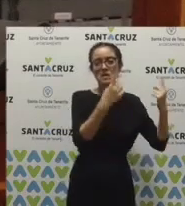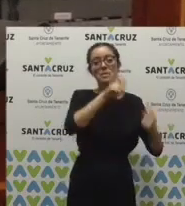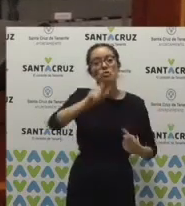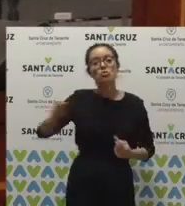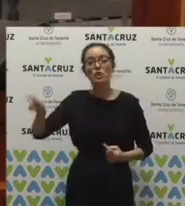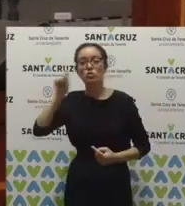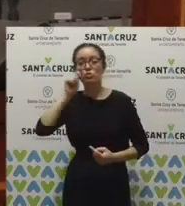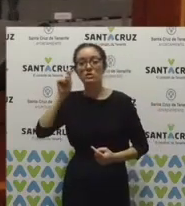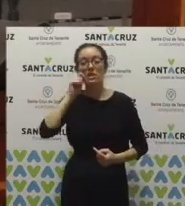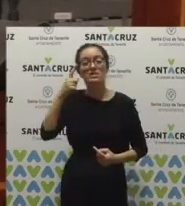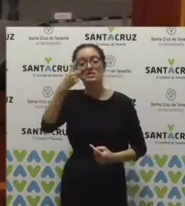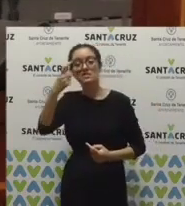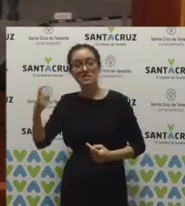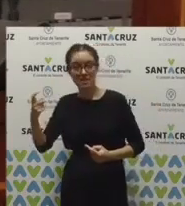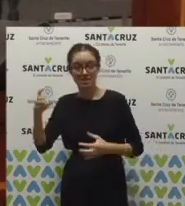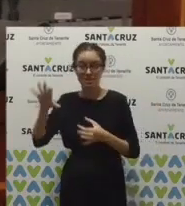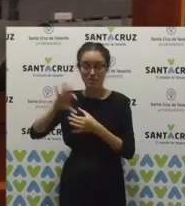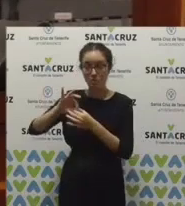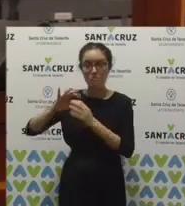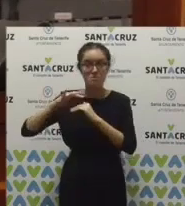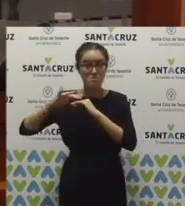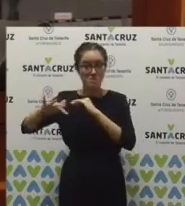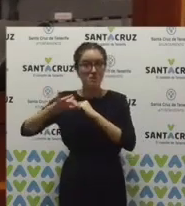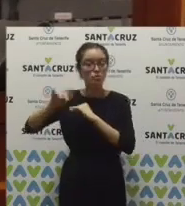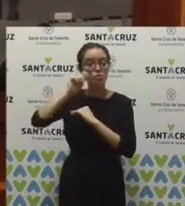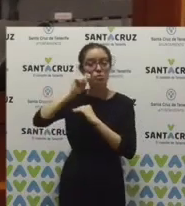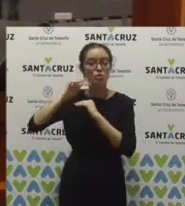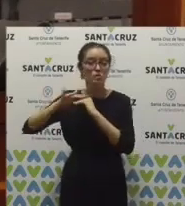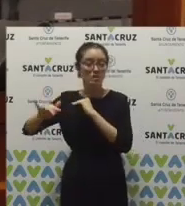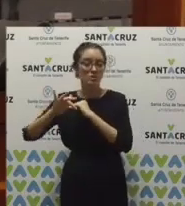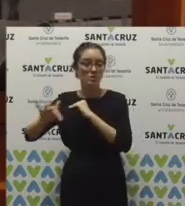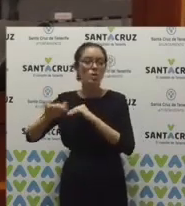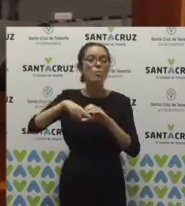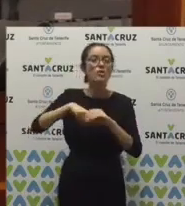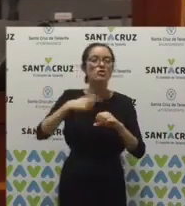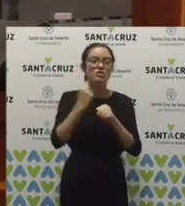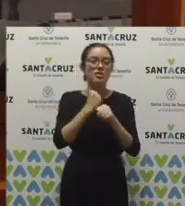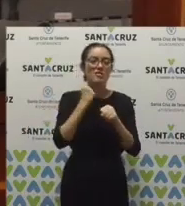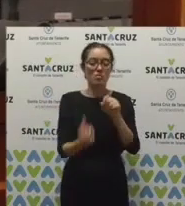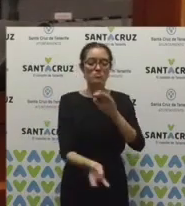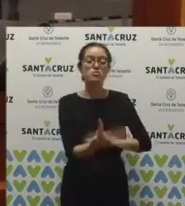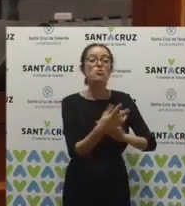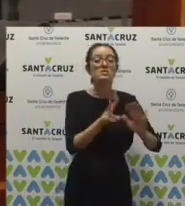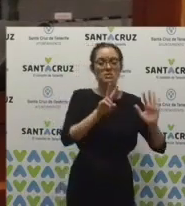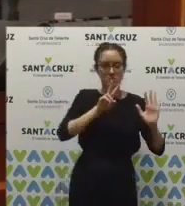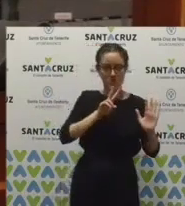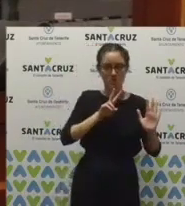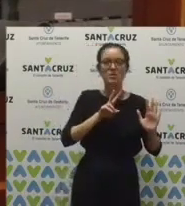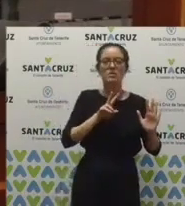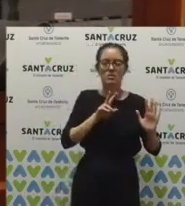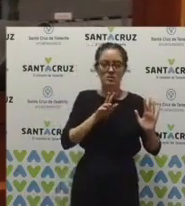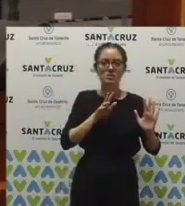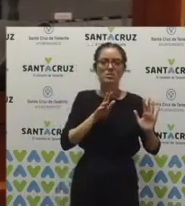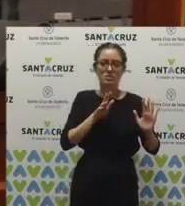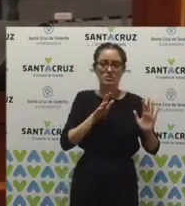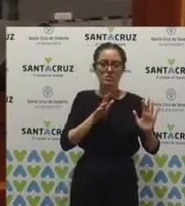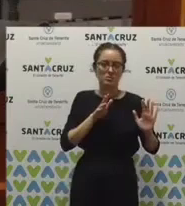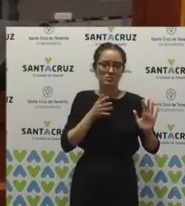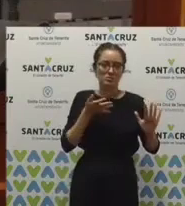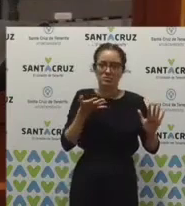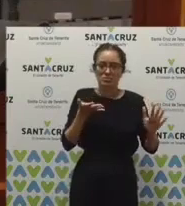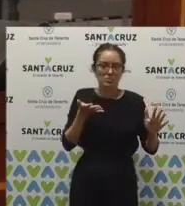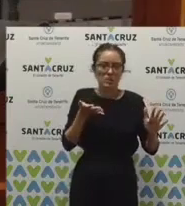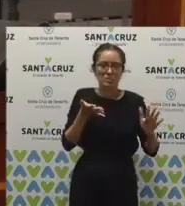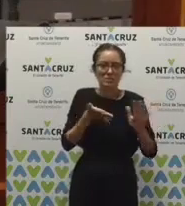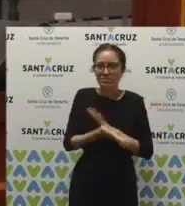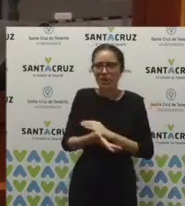vinculados al turismo náutico se generan 7 puestos de trabajo es una tasa muy superior a la que tiene cualquier otro tipo